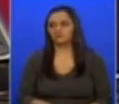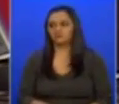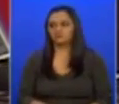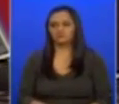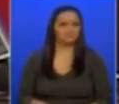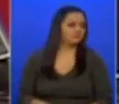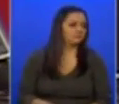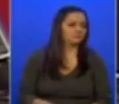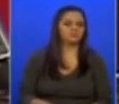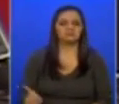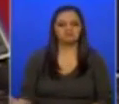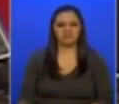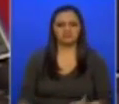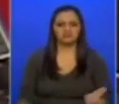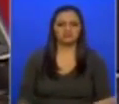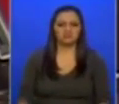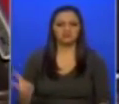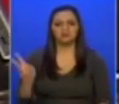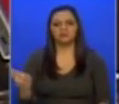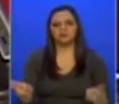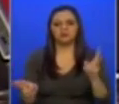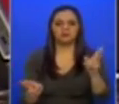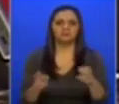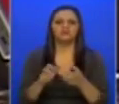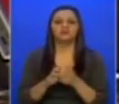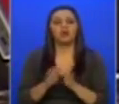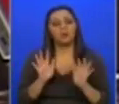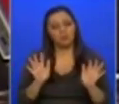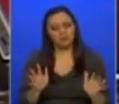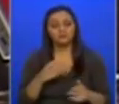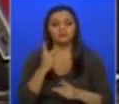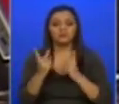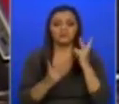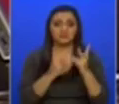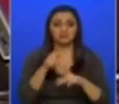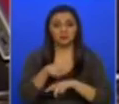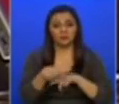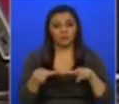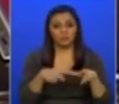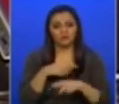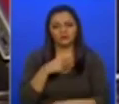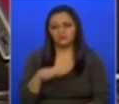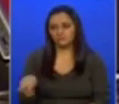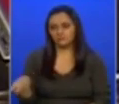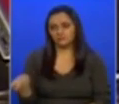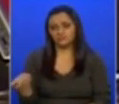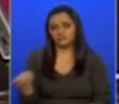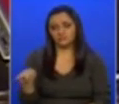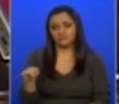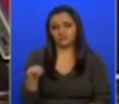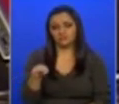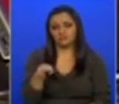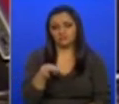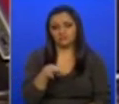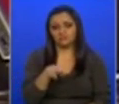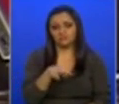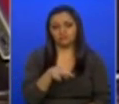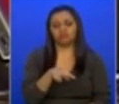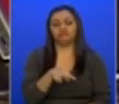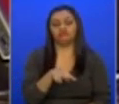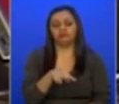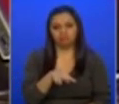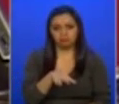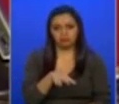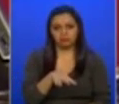reportaje, ¿no? Pero bueno, visitamos la zona. Créanme que si uno no tuviera la estadística, uno ve la destrucción ahí y dice, "Aquí hubo 50